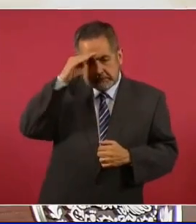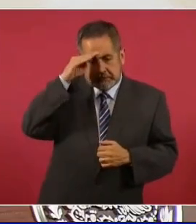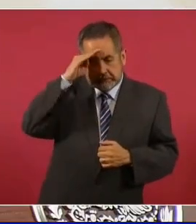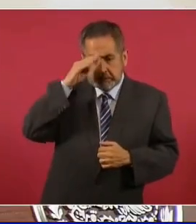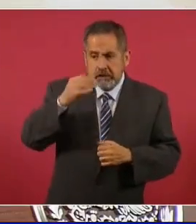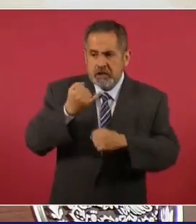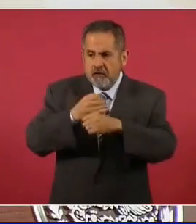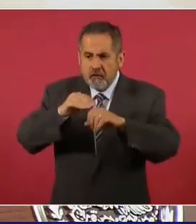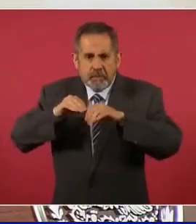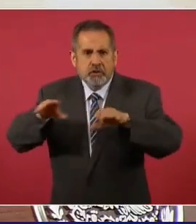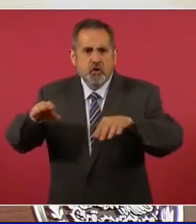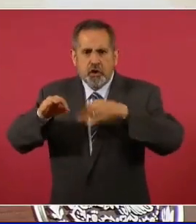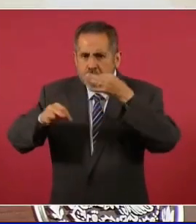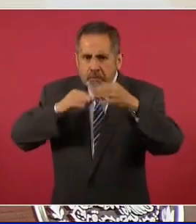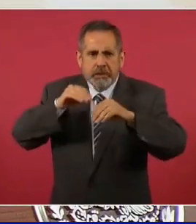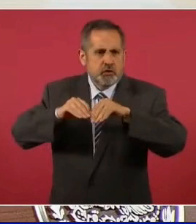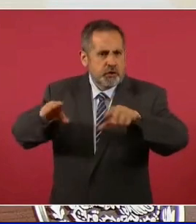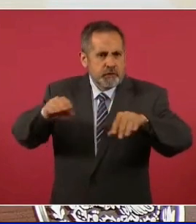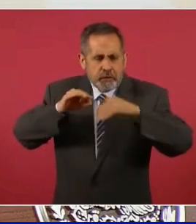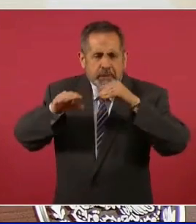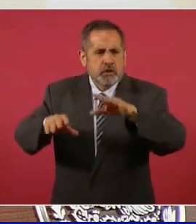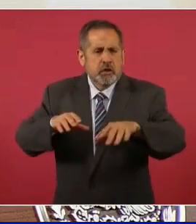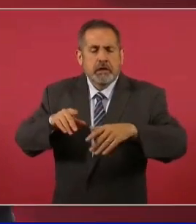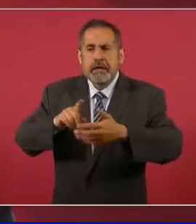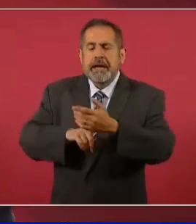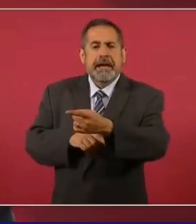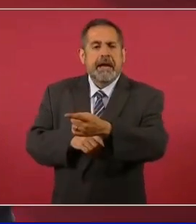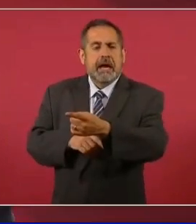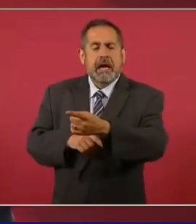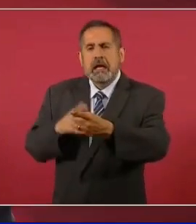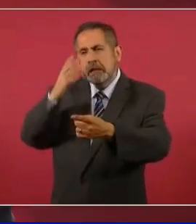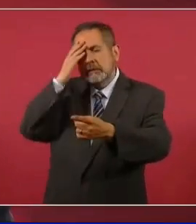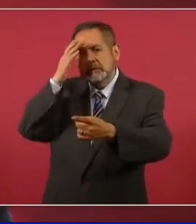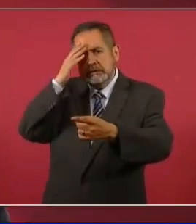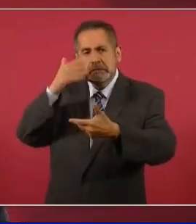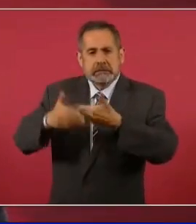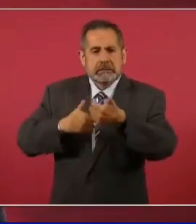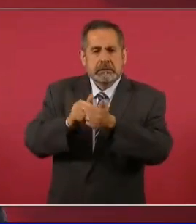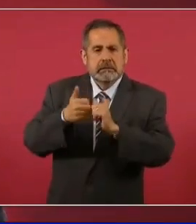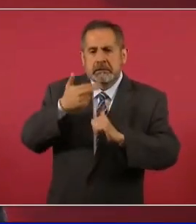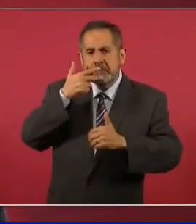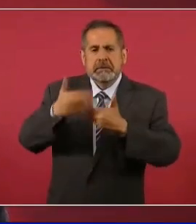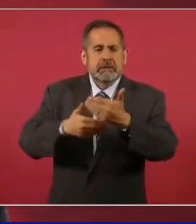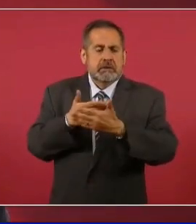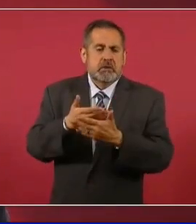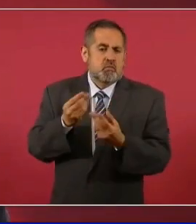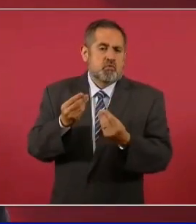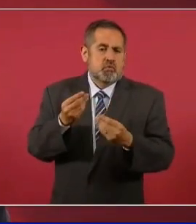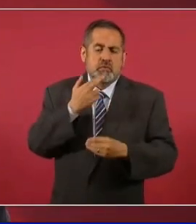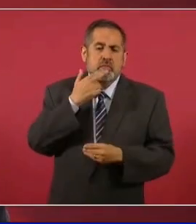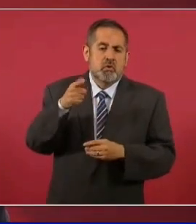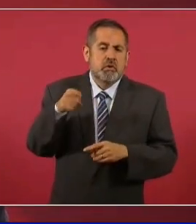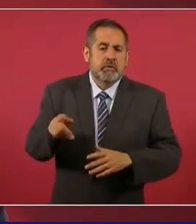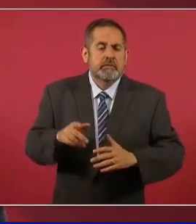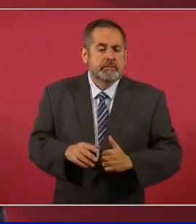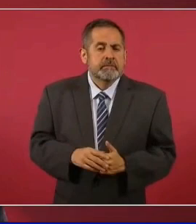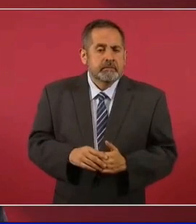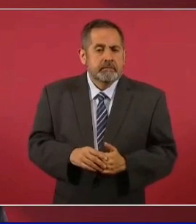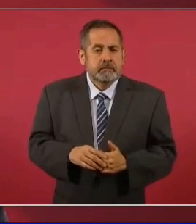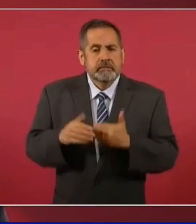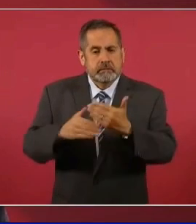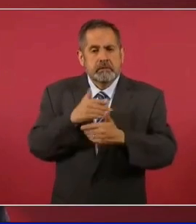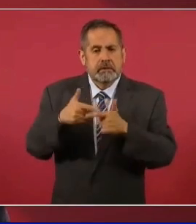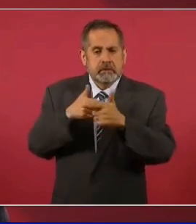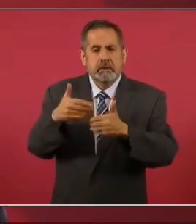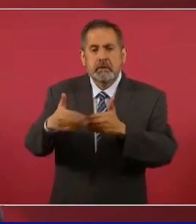información más información sobre esto se avanza mucho y vamos a